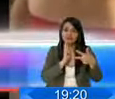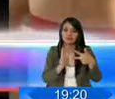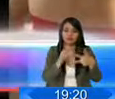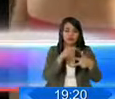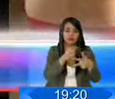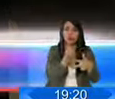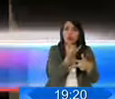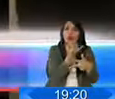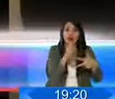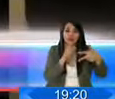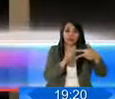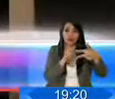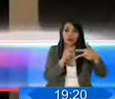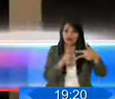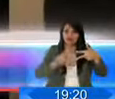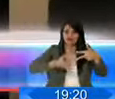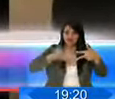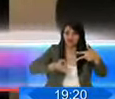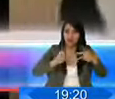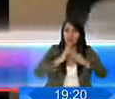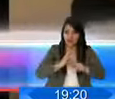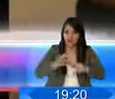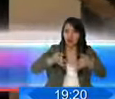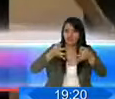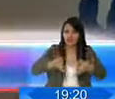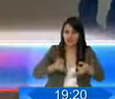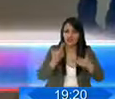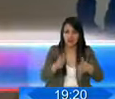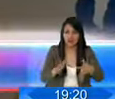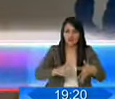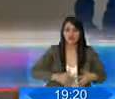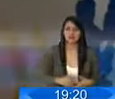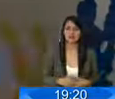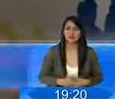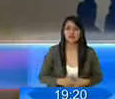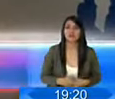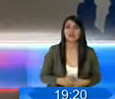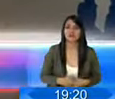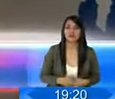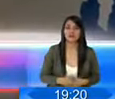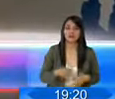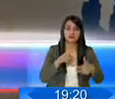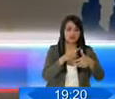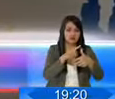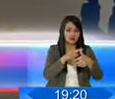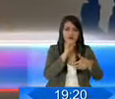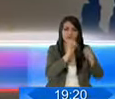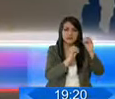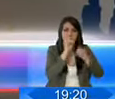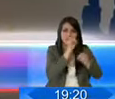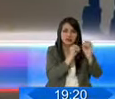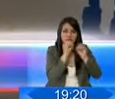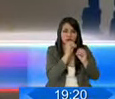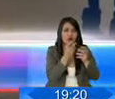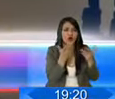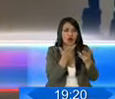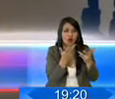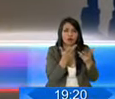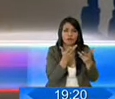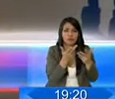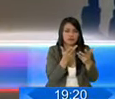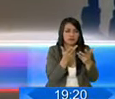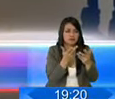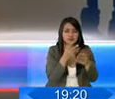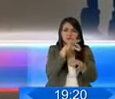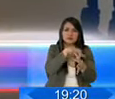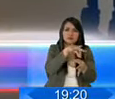el cuantitativo que corresponde ya a los resultados del conteo. Ellos van a hacer una observación de tipo cualitativo para medir la apertura de